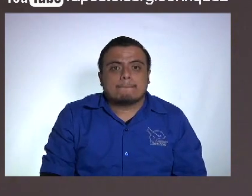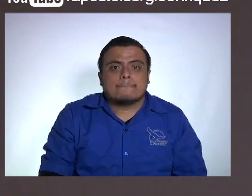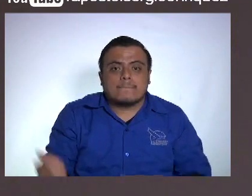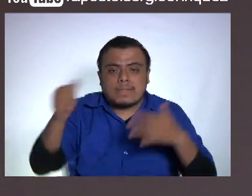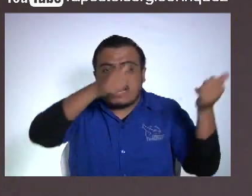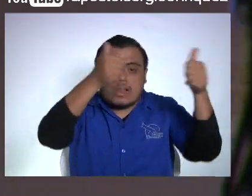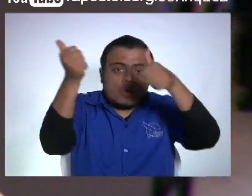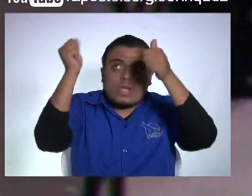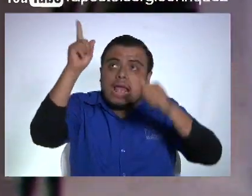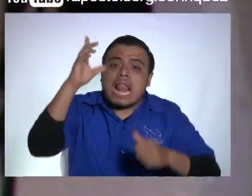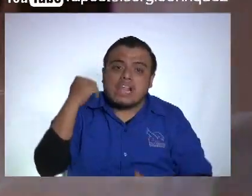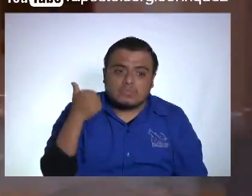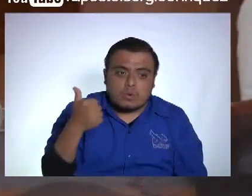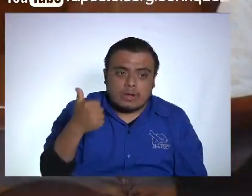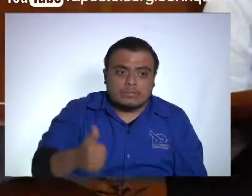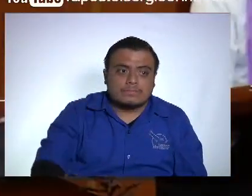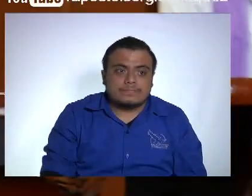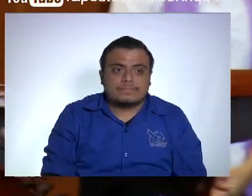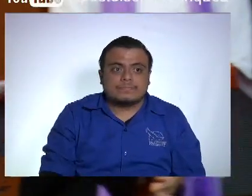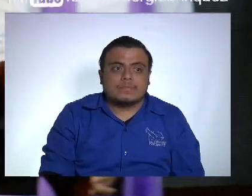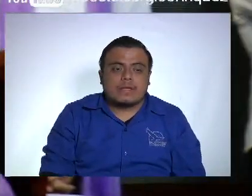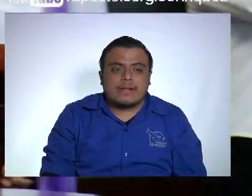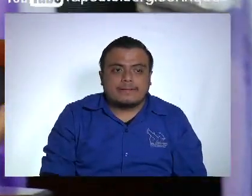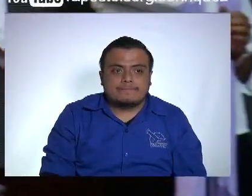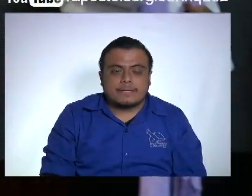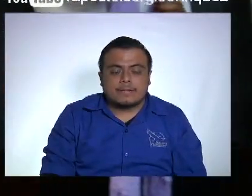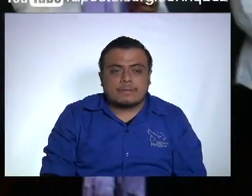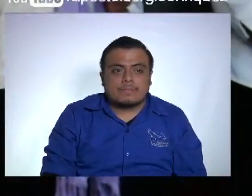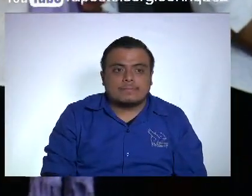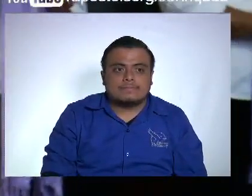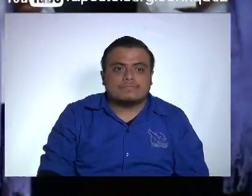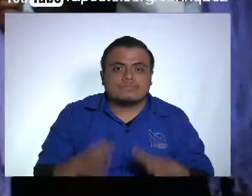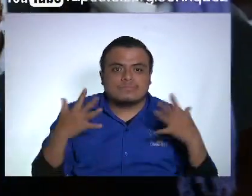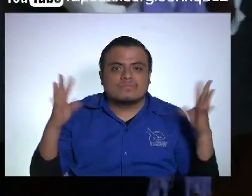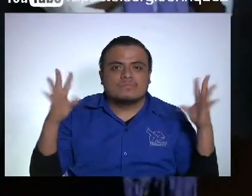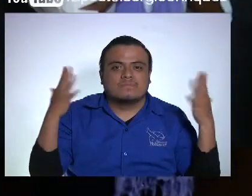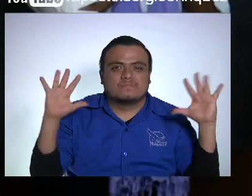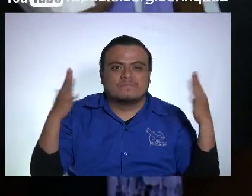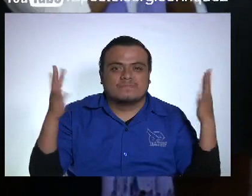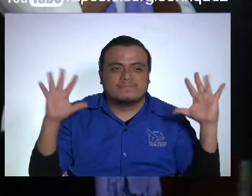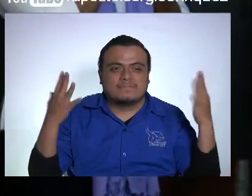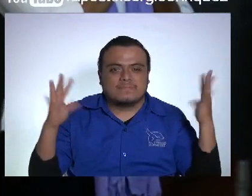Aleluya, Él es bueno con nosotros. ¿Puede usted todavía darle un fuerte aplauso?